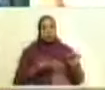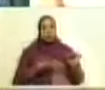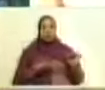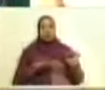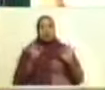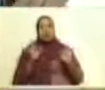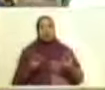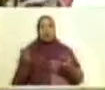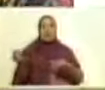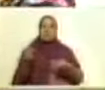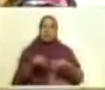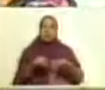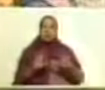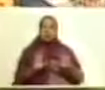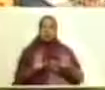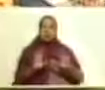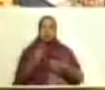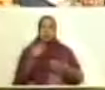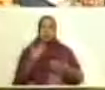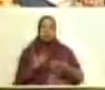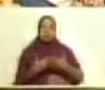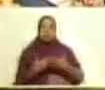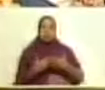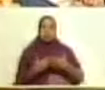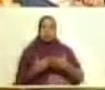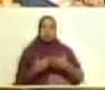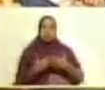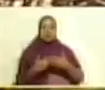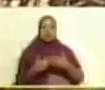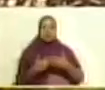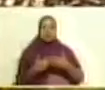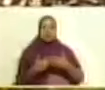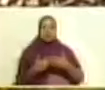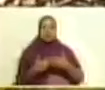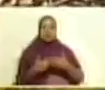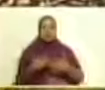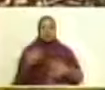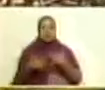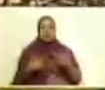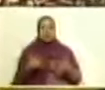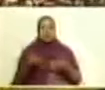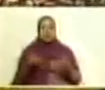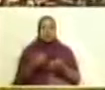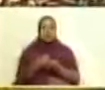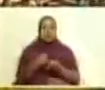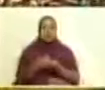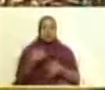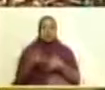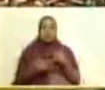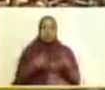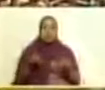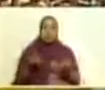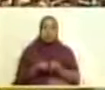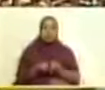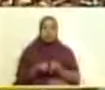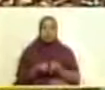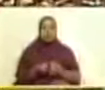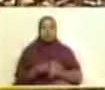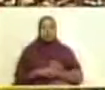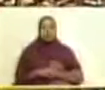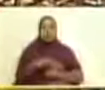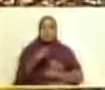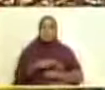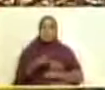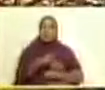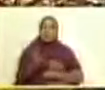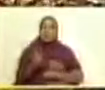seguro hay muchos más. Miren, estamos lanzando grandes misiones de nueva generación. La gran